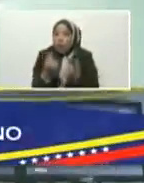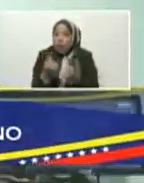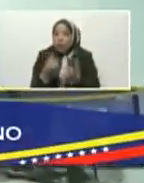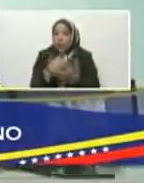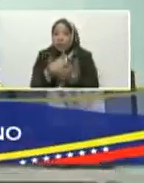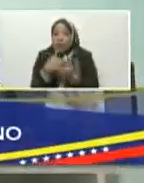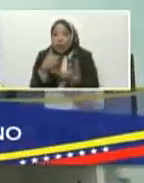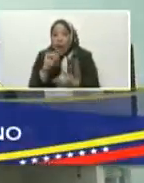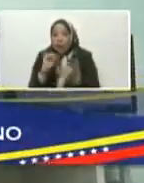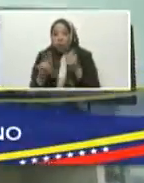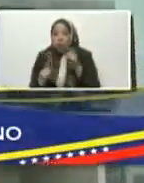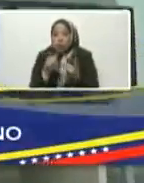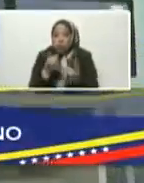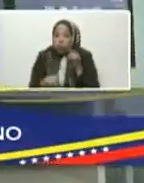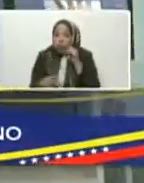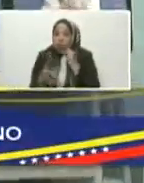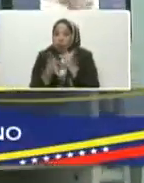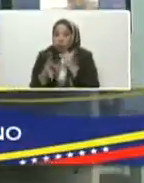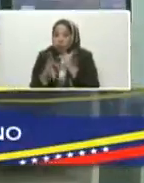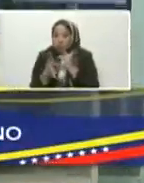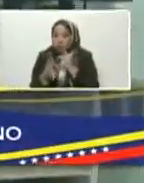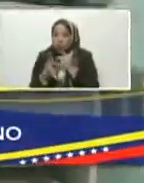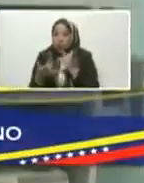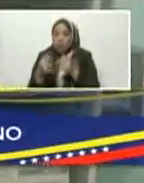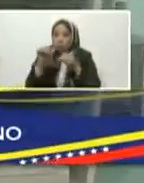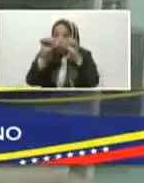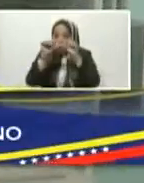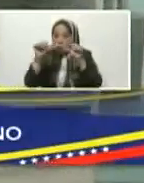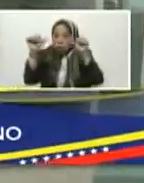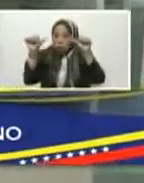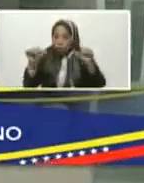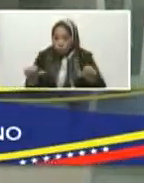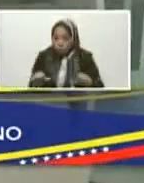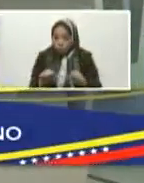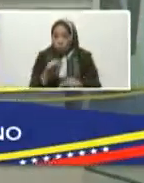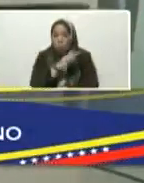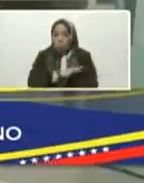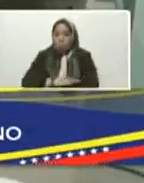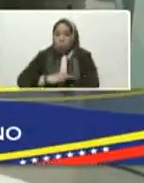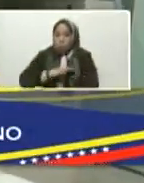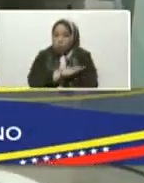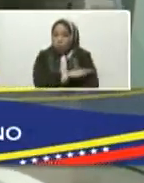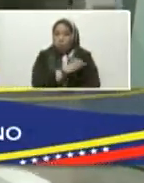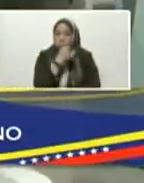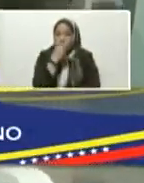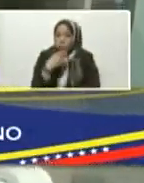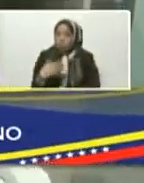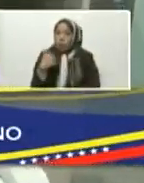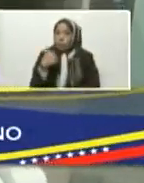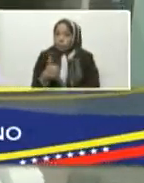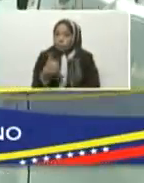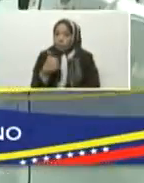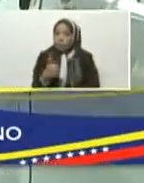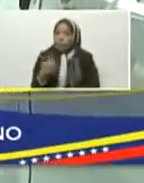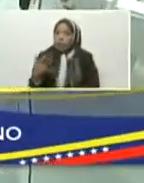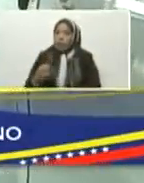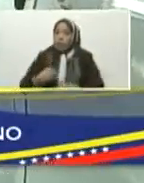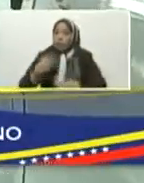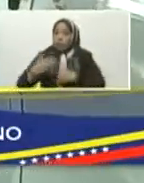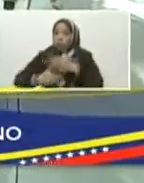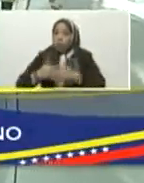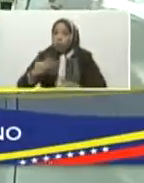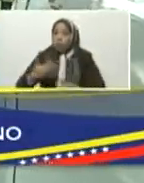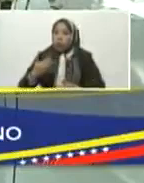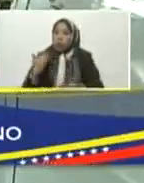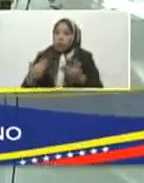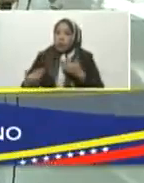que tenían que ser reparados. Correcto. En el sistema hospitalario, y eso nos está poniendo, bueno, nos está habilitando una gran cantidad de servicios